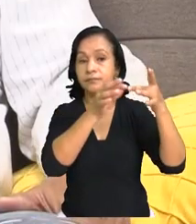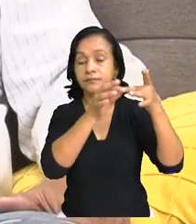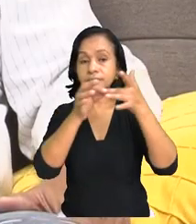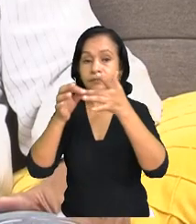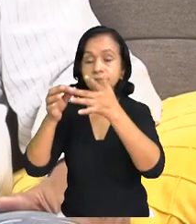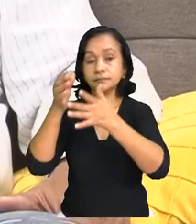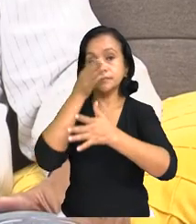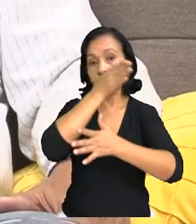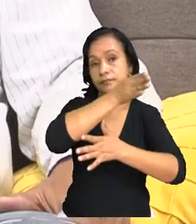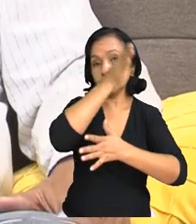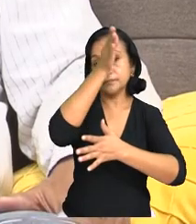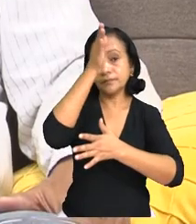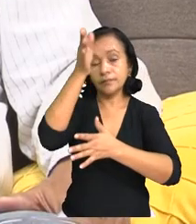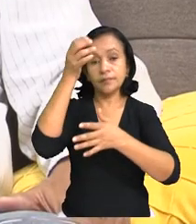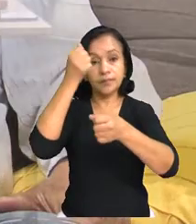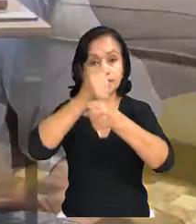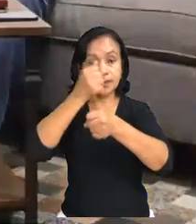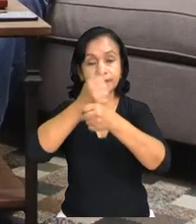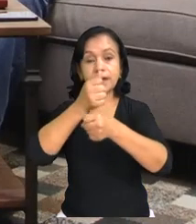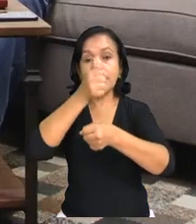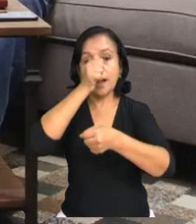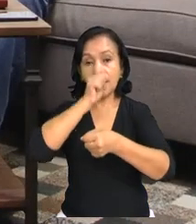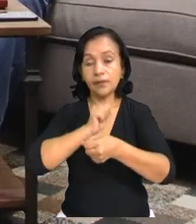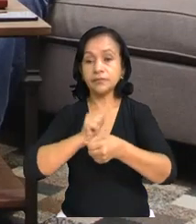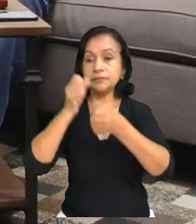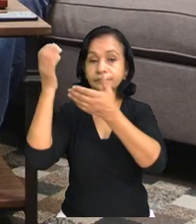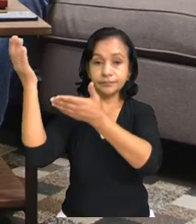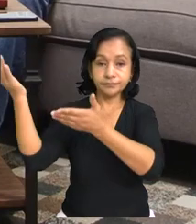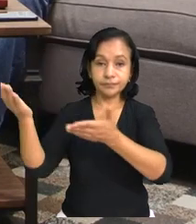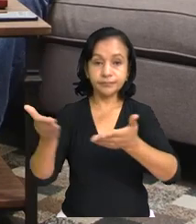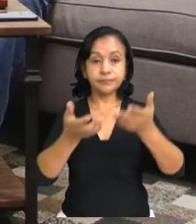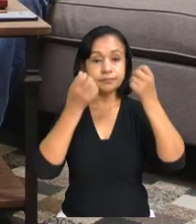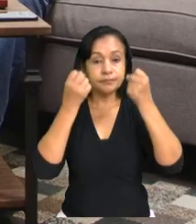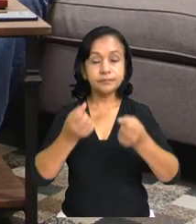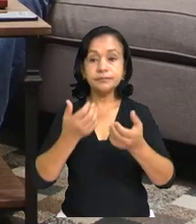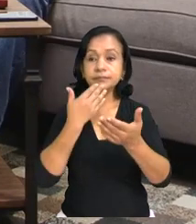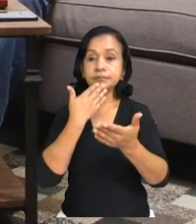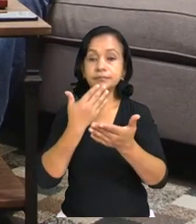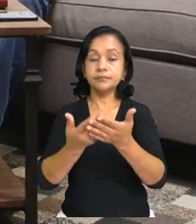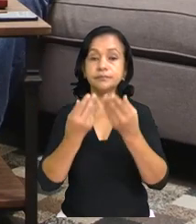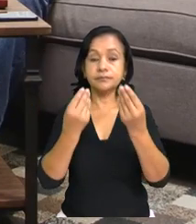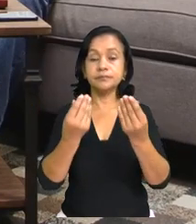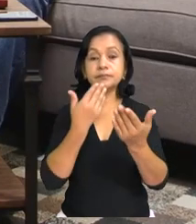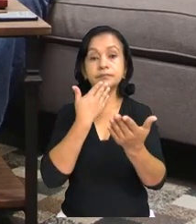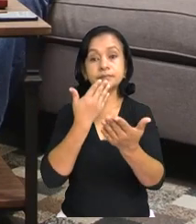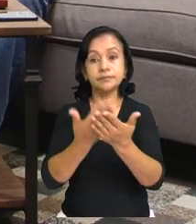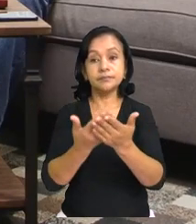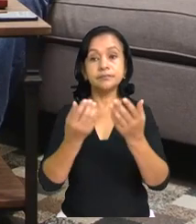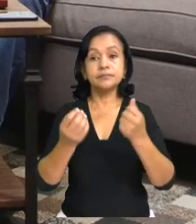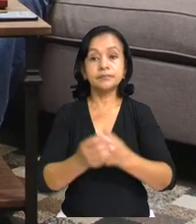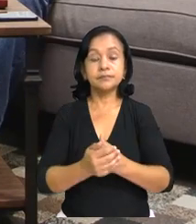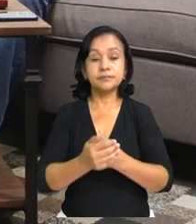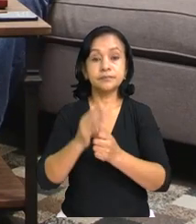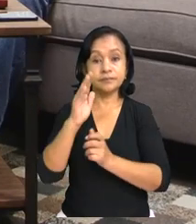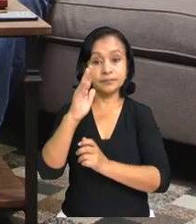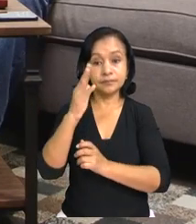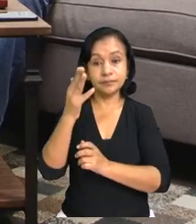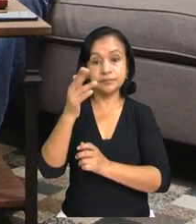gestión estratégica. Compañero, bienvenido, muchas gracias por estar con nosotros. Muchas gracias a todos ustedes, Canal